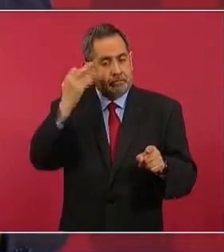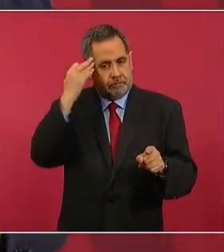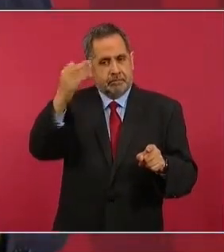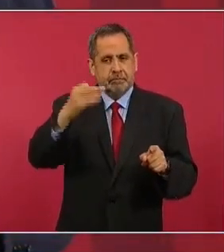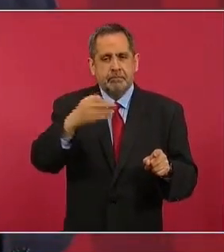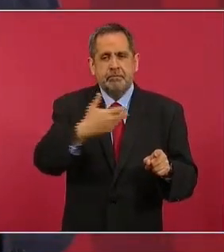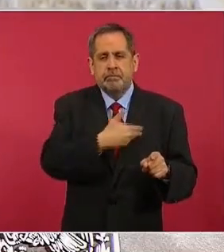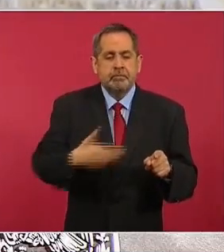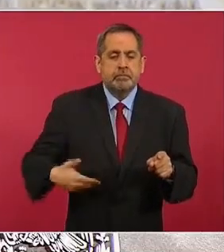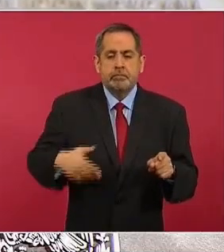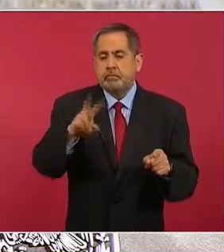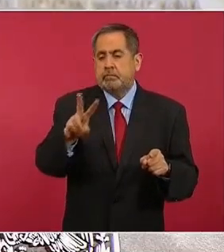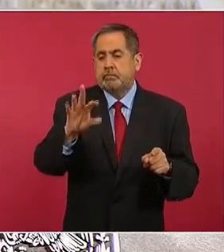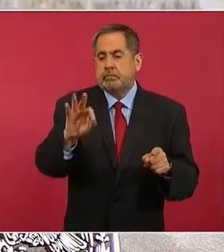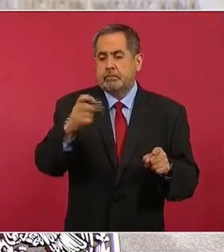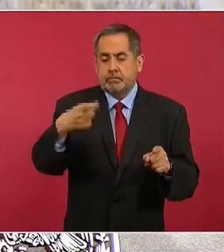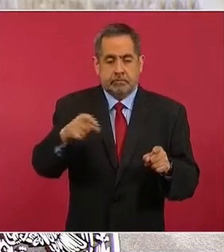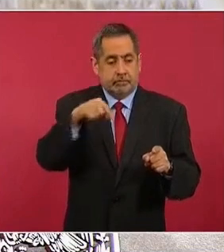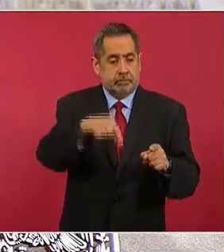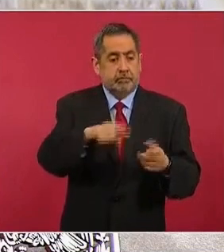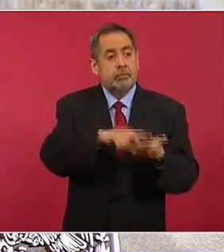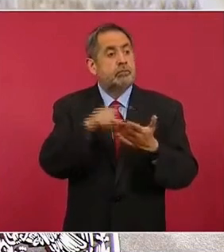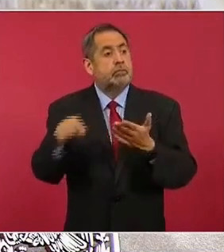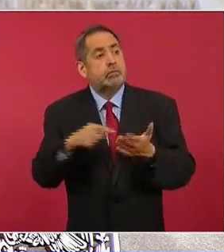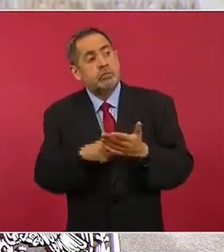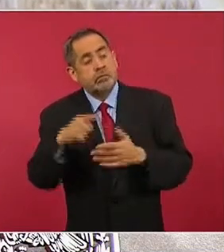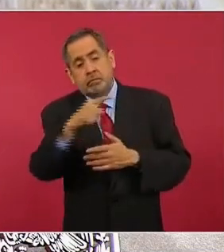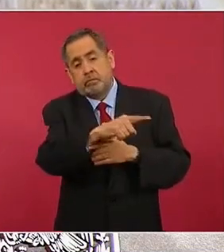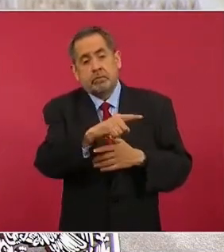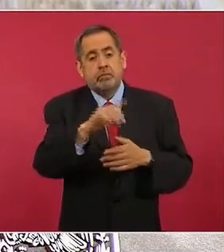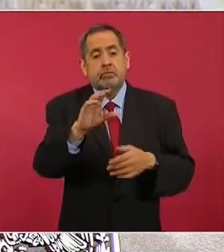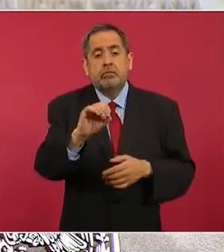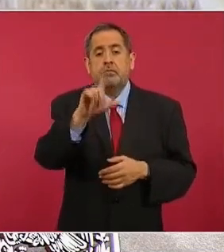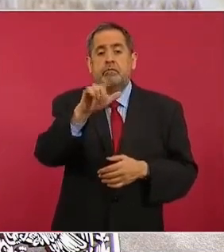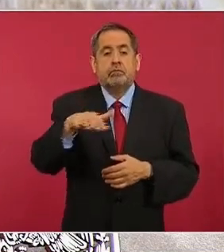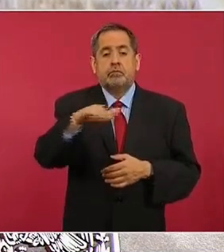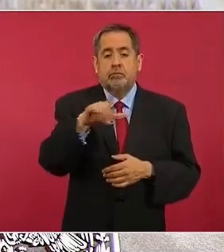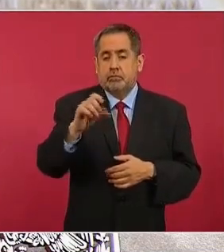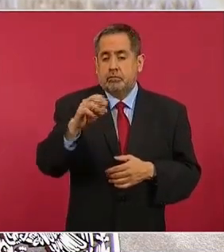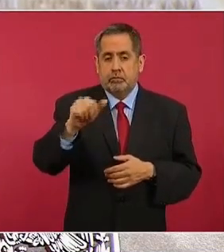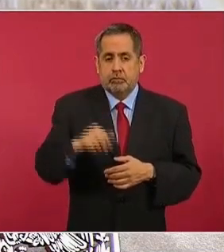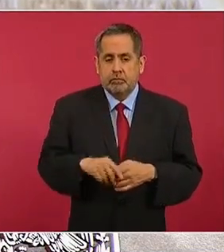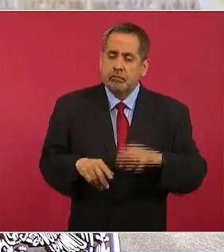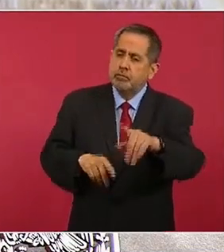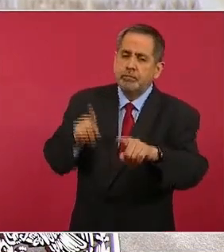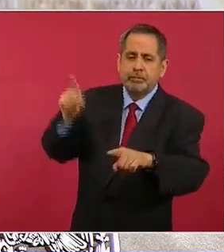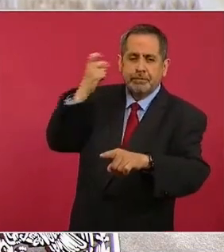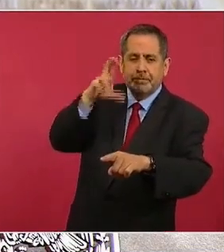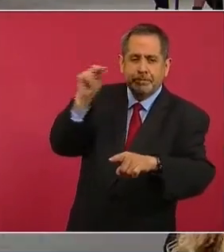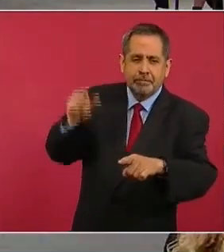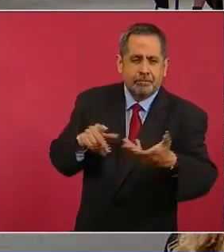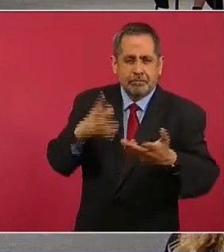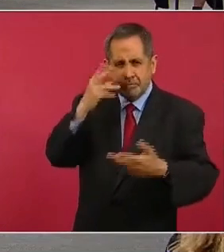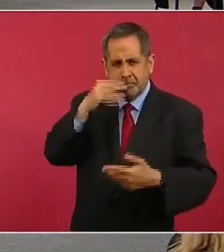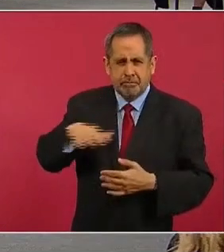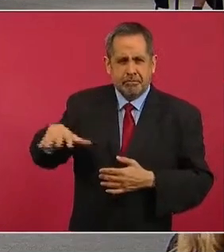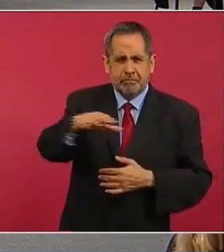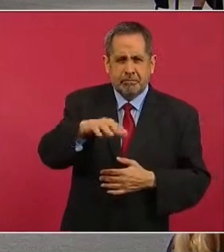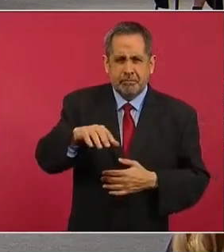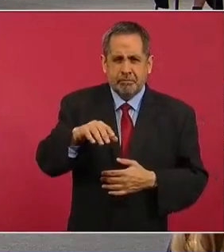Fox, aquí en Las Lomas. Allá en Quintana Roo, ¿no? Hay una muy bonita en